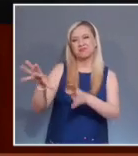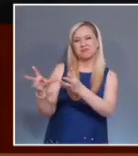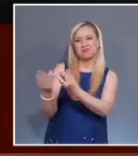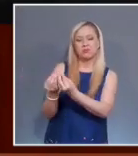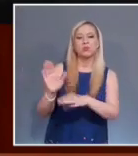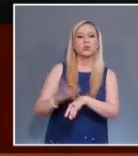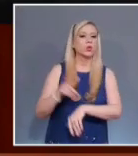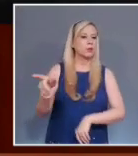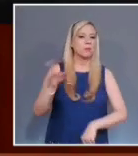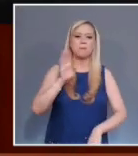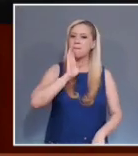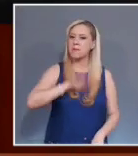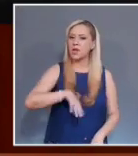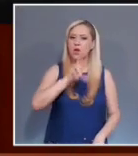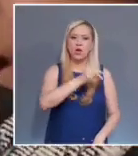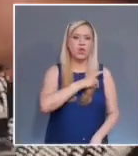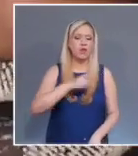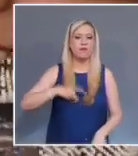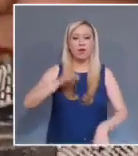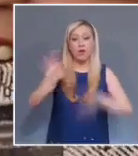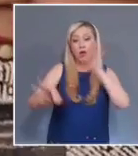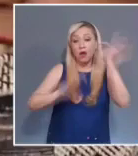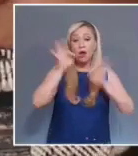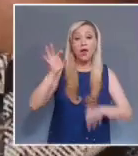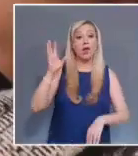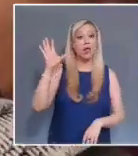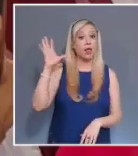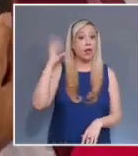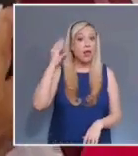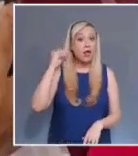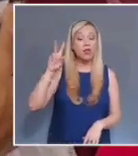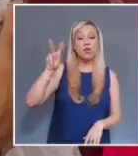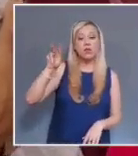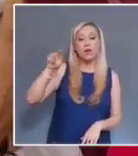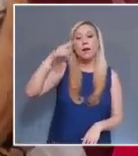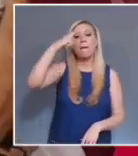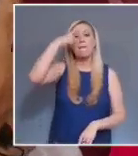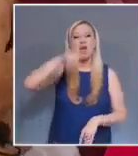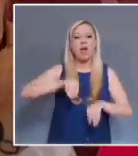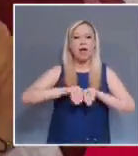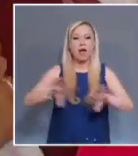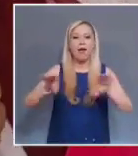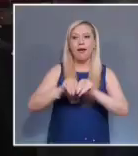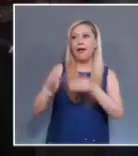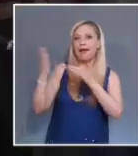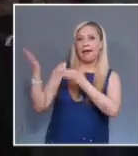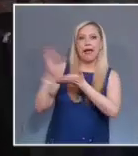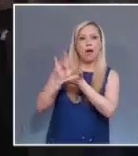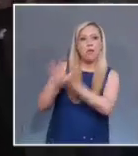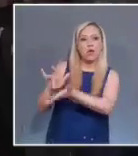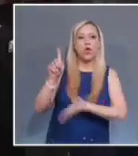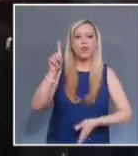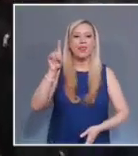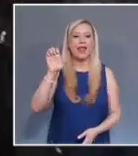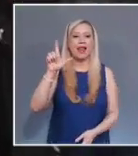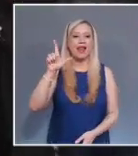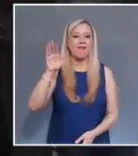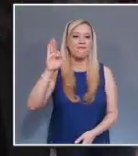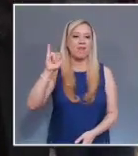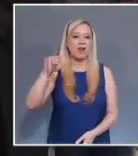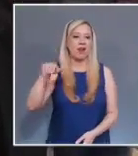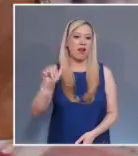un promocional transmitido en radio y televisión para promover a Delfina Gómez Álvarez, entonces precandidata a